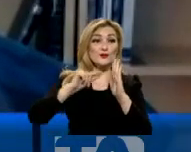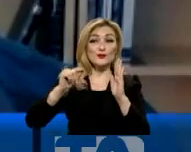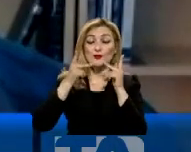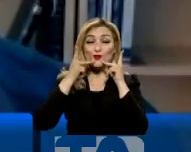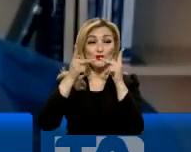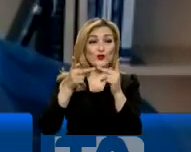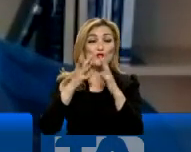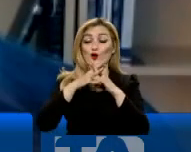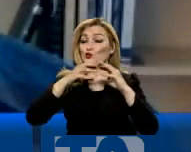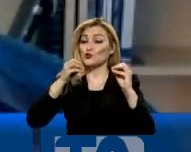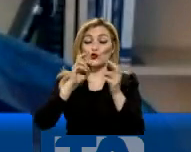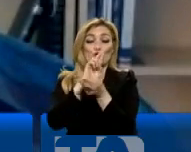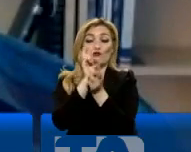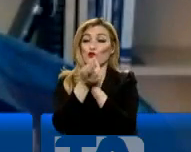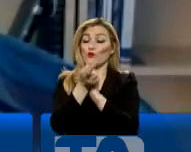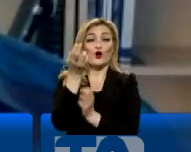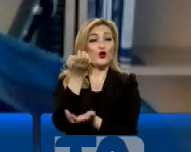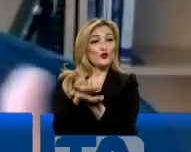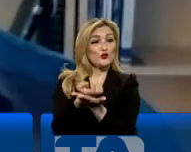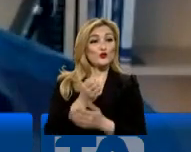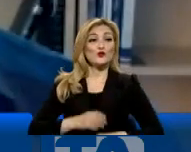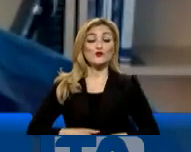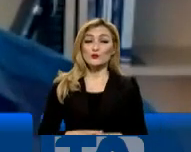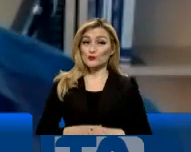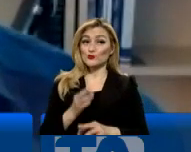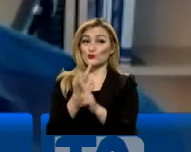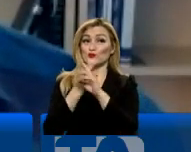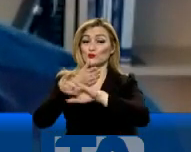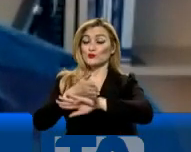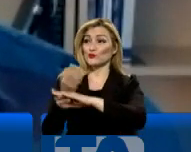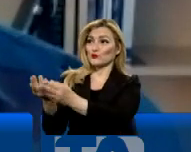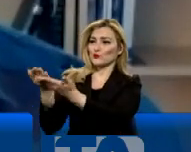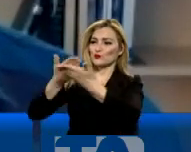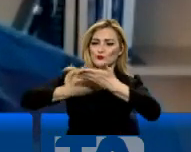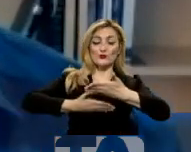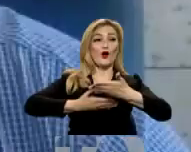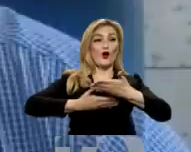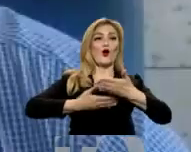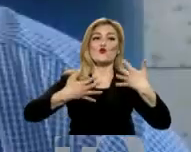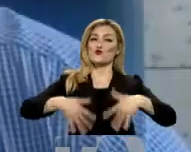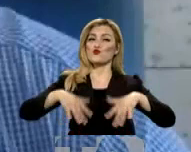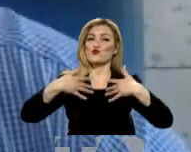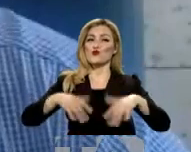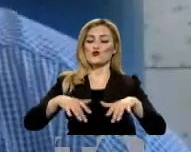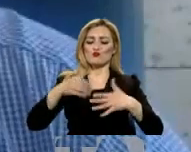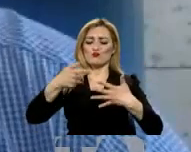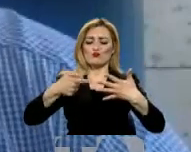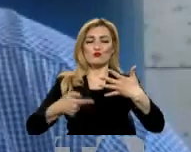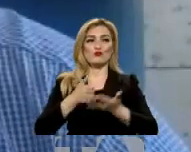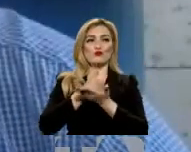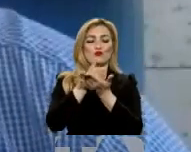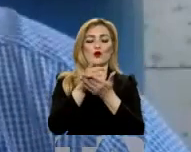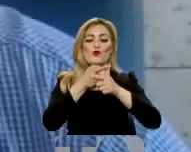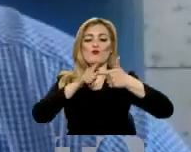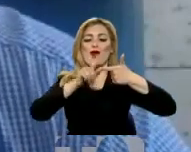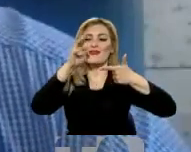y reformando la economía. Y creo que cuando los resultados se conozcan más tarde, vamos a ver unas mayorías enormes. En promedio el